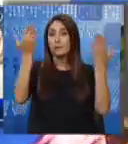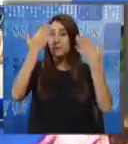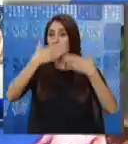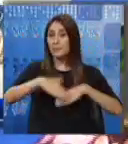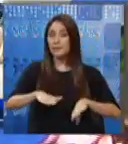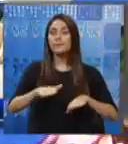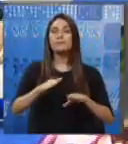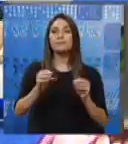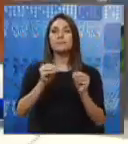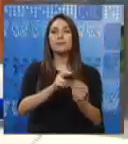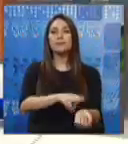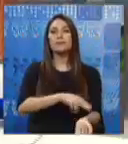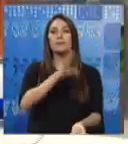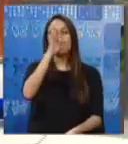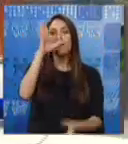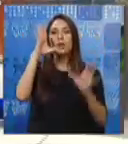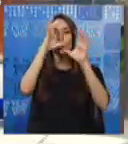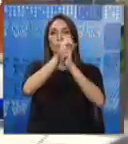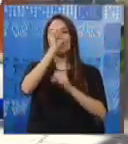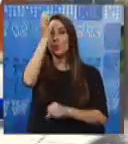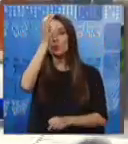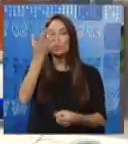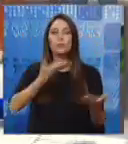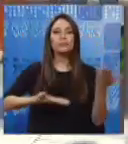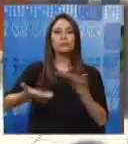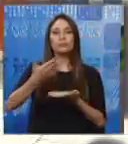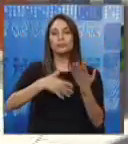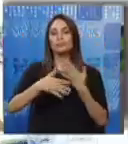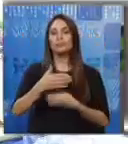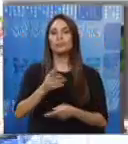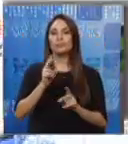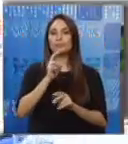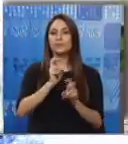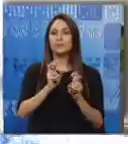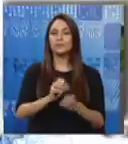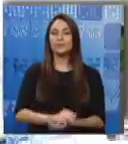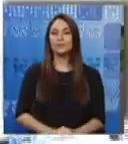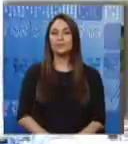con la tradicional noche cultural. José Luis Calderón, TC Televisión.